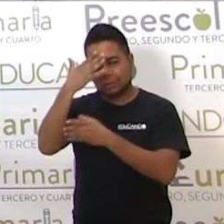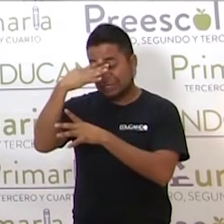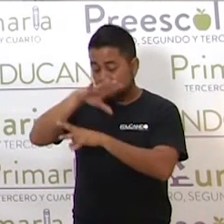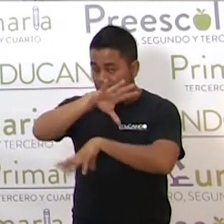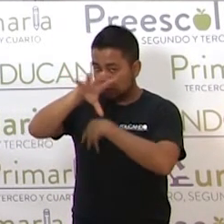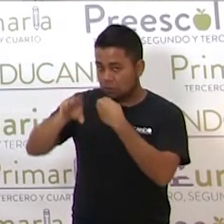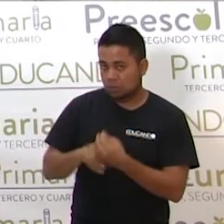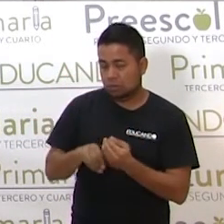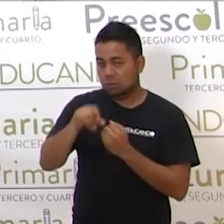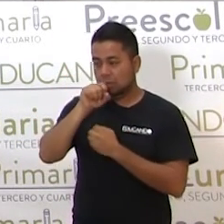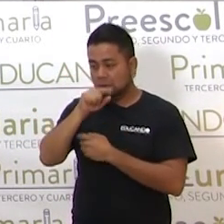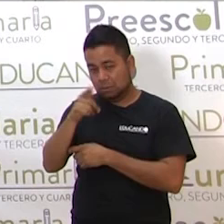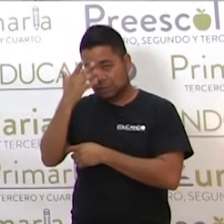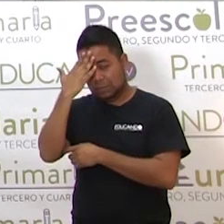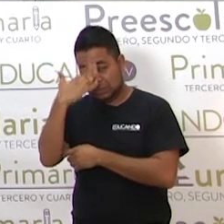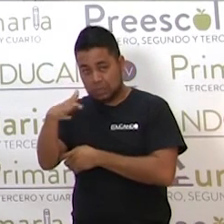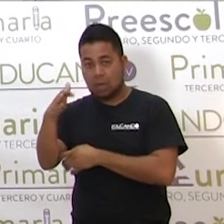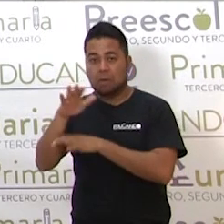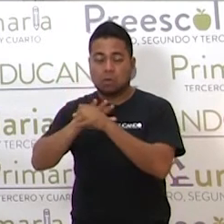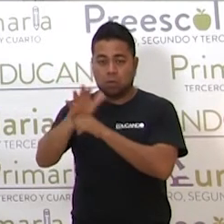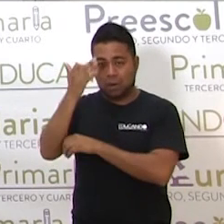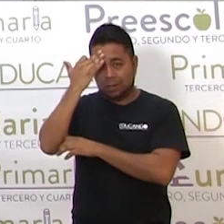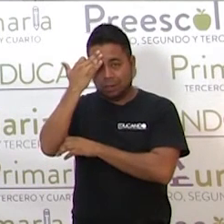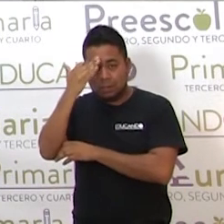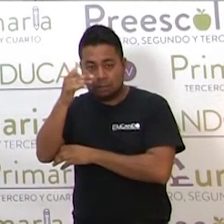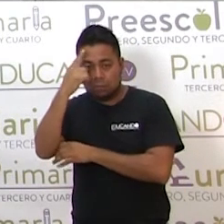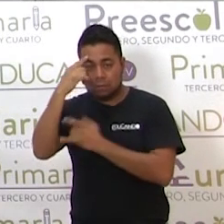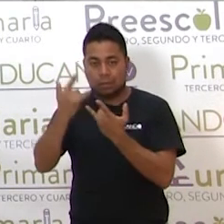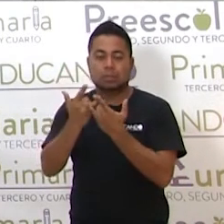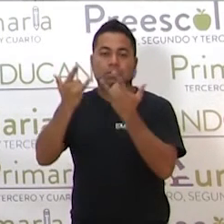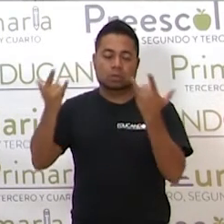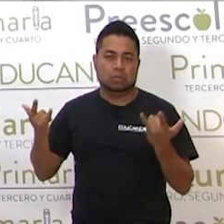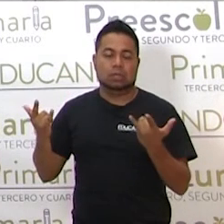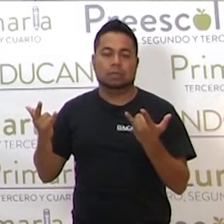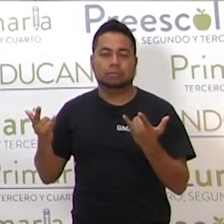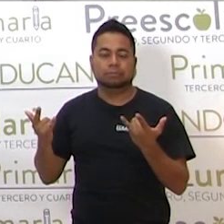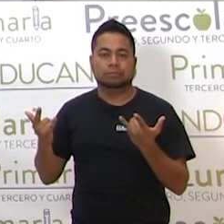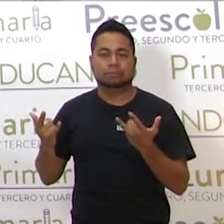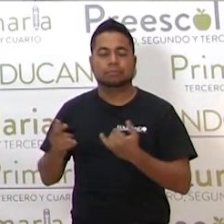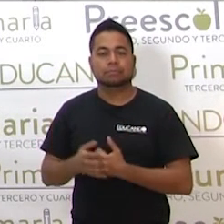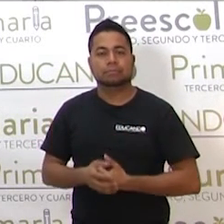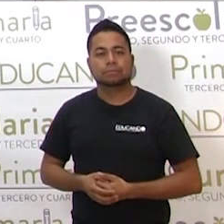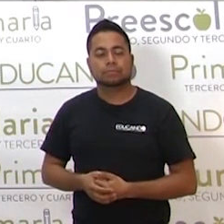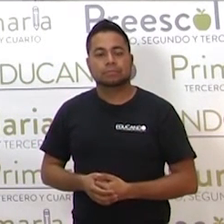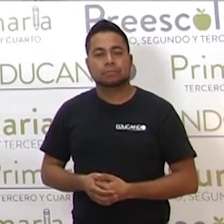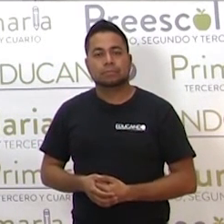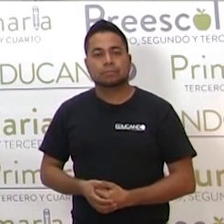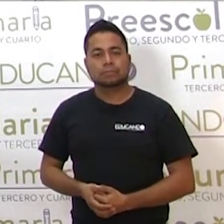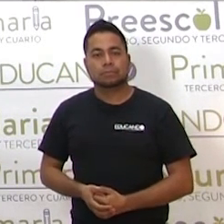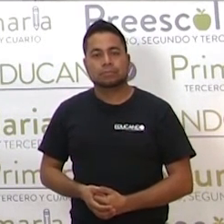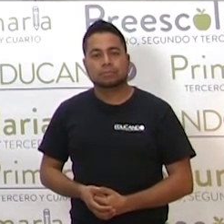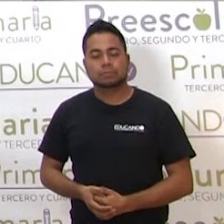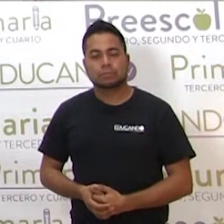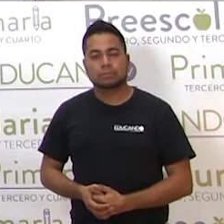Sabe el tiempo de la historia, puede